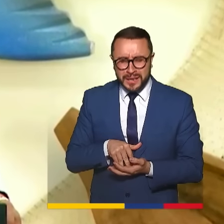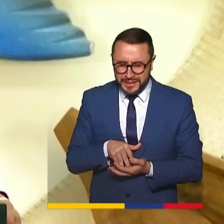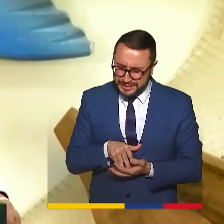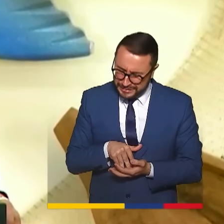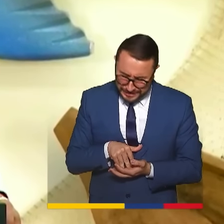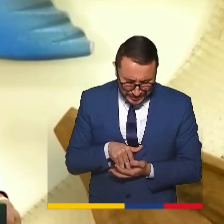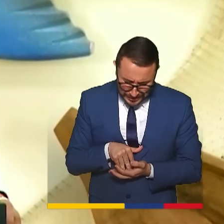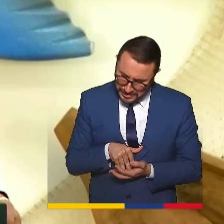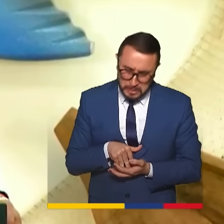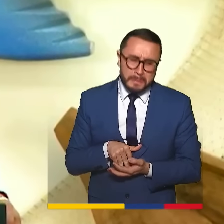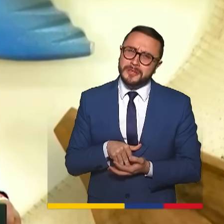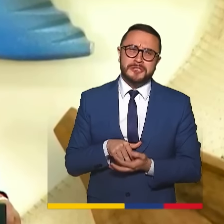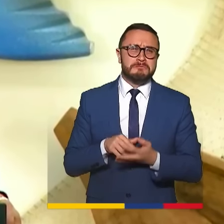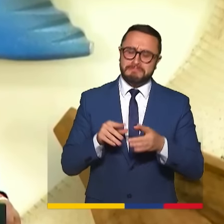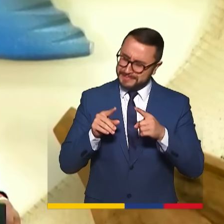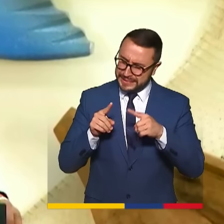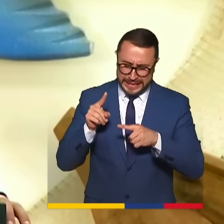llorando.